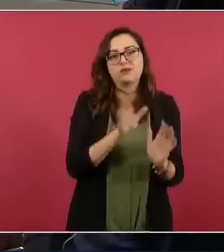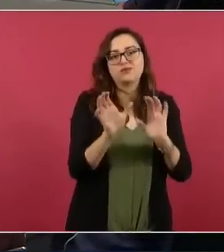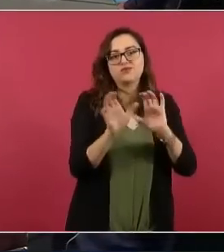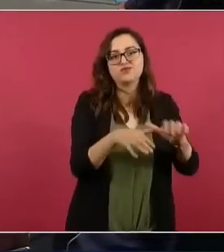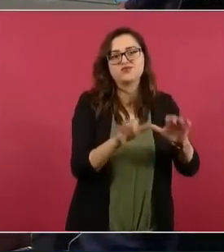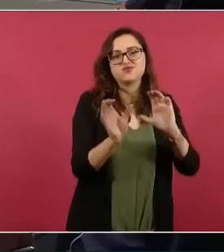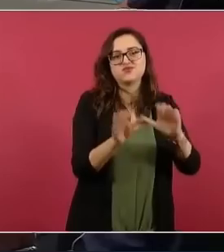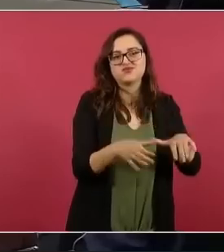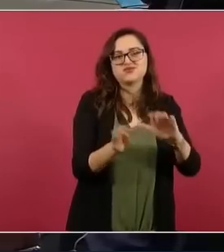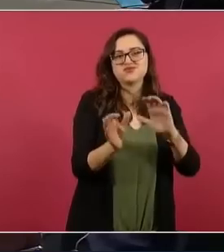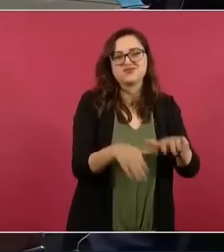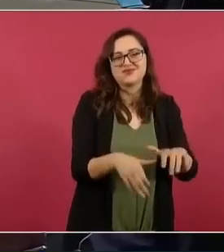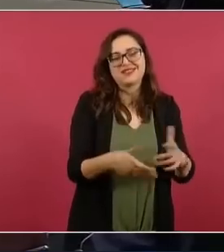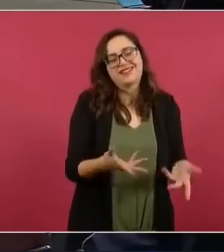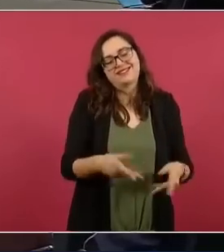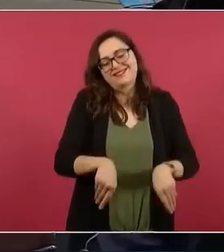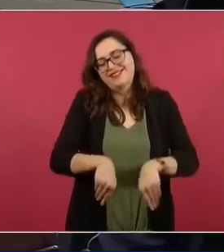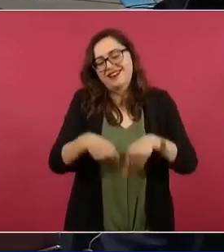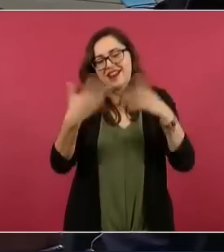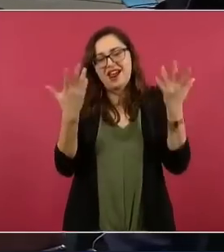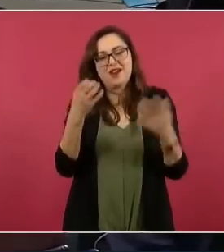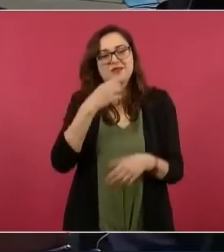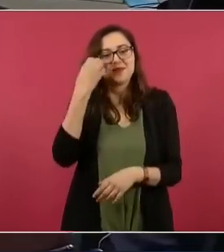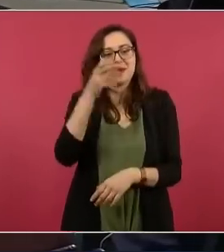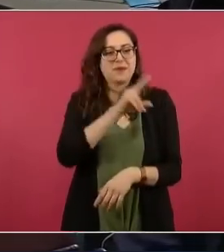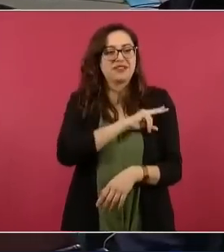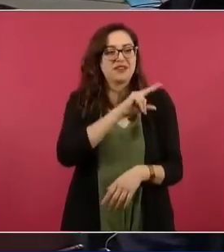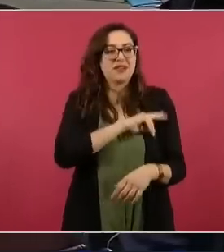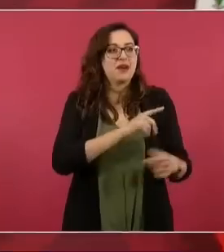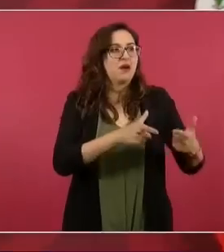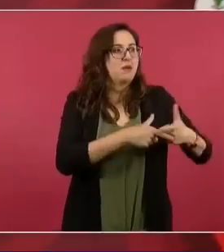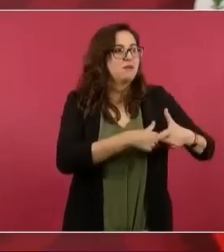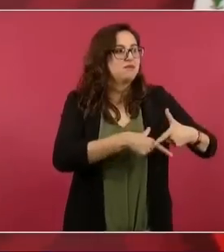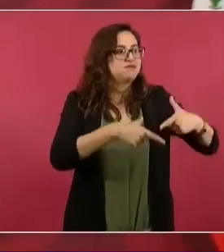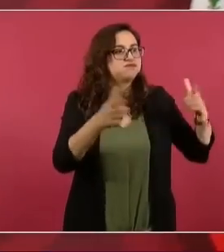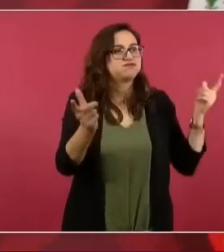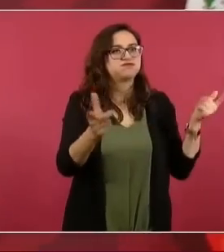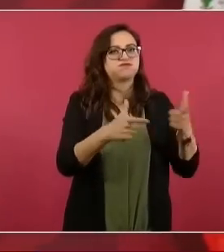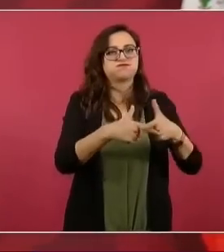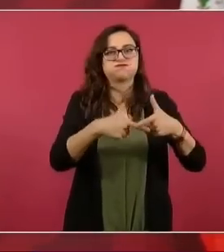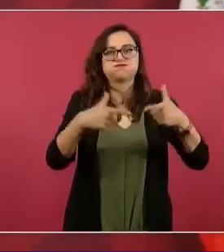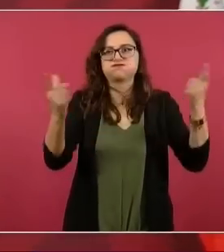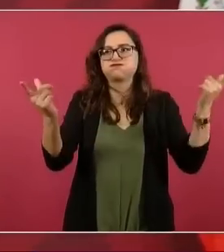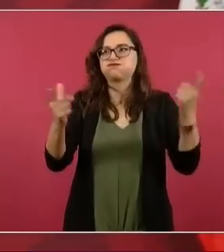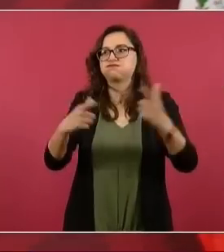crecieron mucho en el periodo neoliberal las escuelas privadas, creció la matrícula,